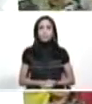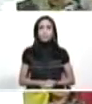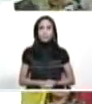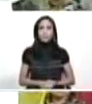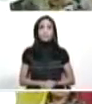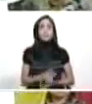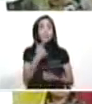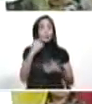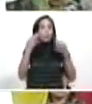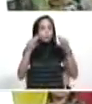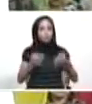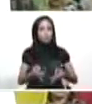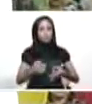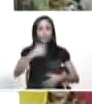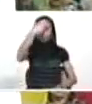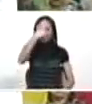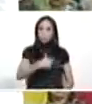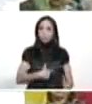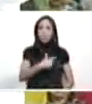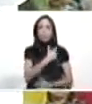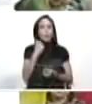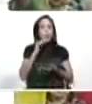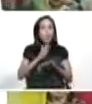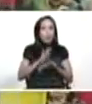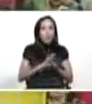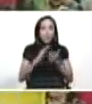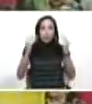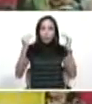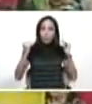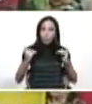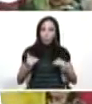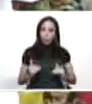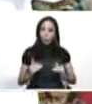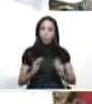con firmeza, con serenidad,